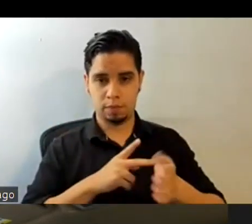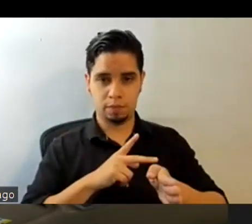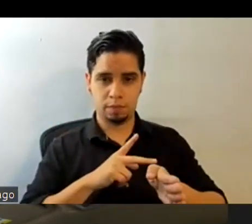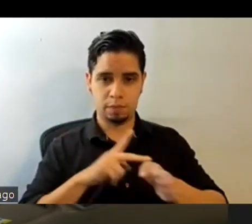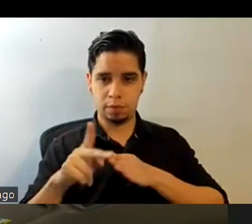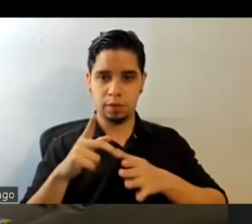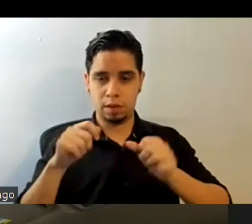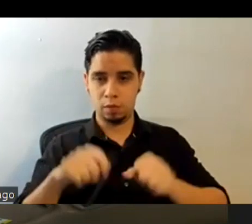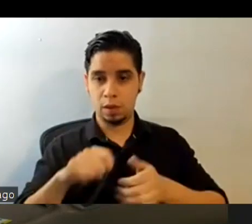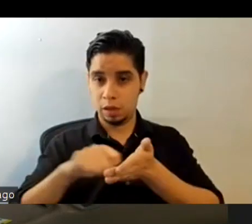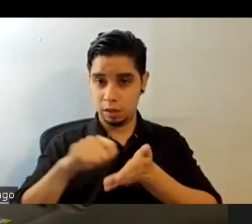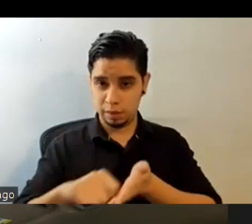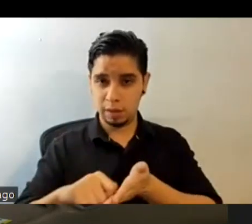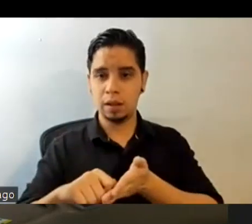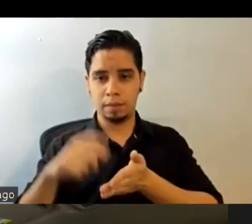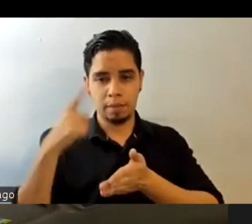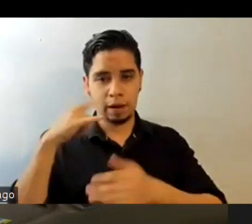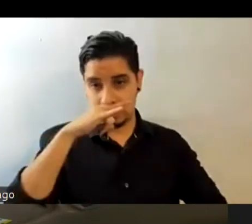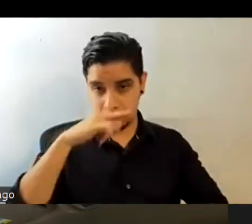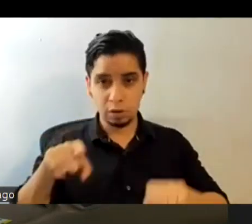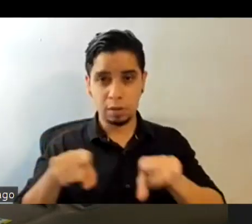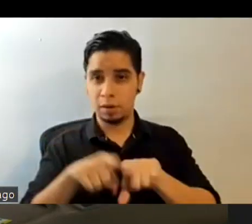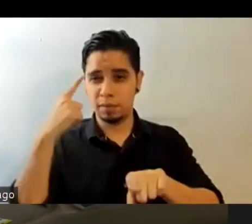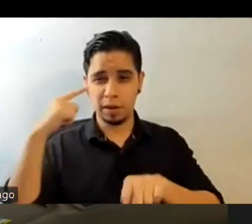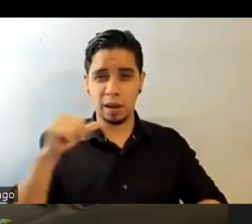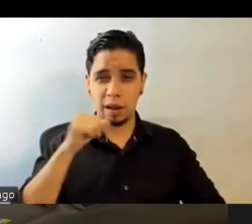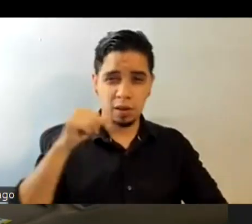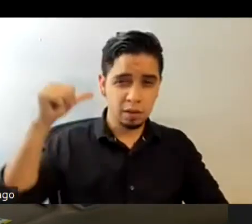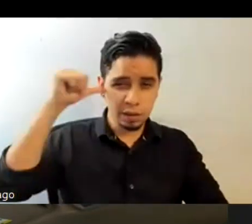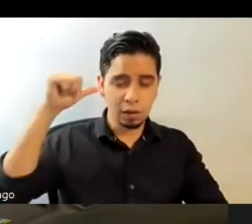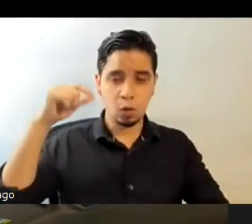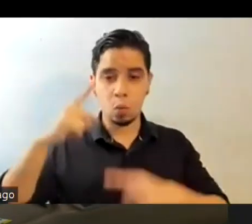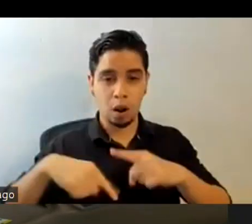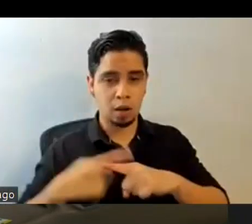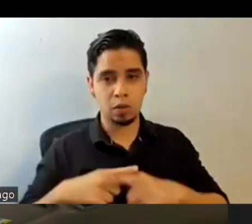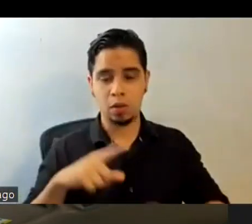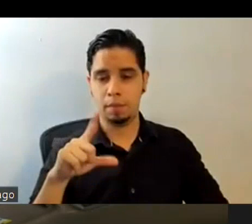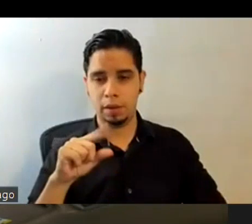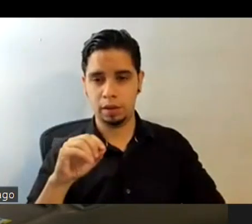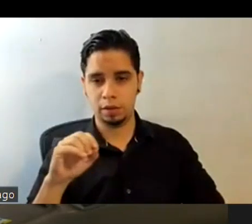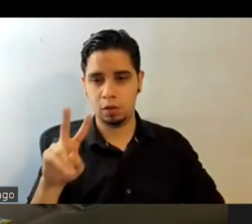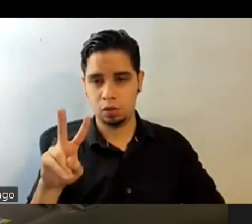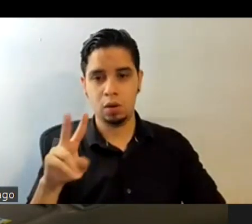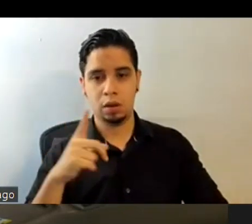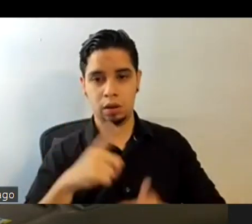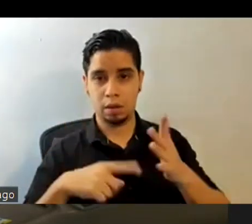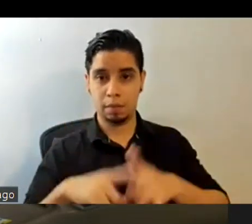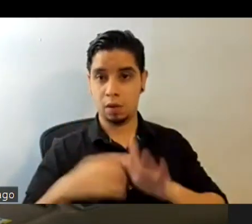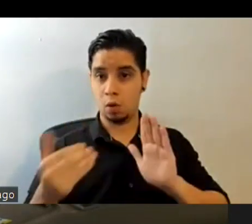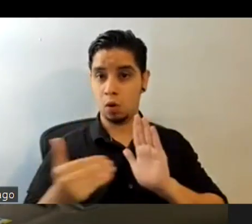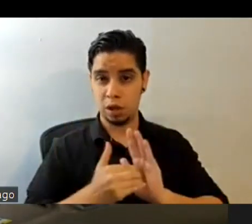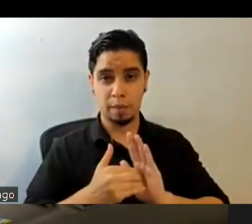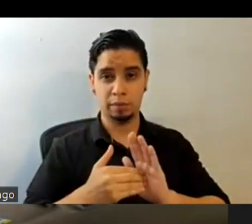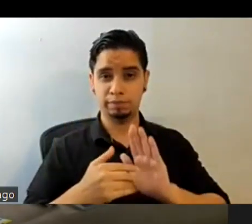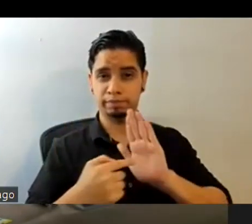escribir libros para niños y libros para adultos. Y ahí fue en el 2002 que empecé a publicar nuevamente. Muchacho, pero